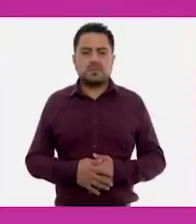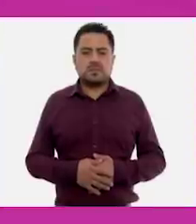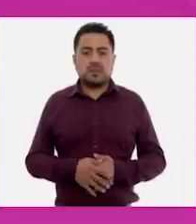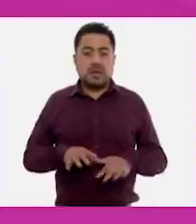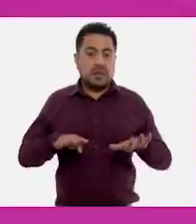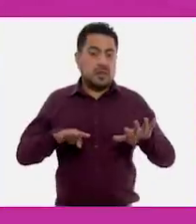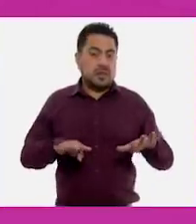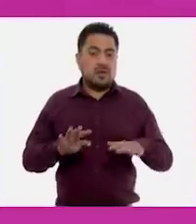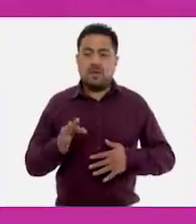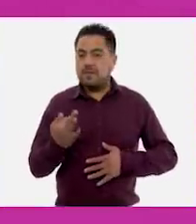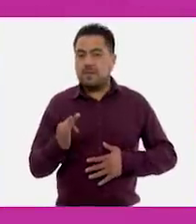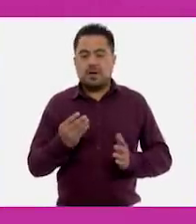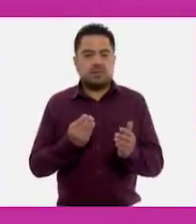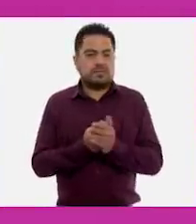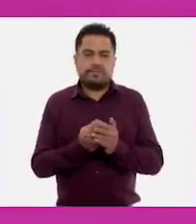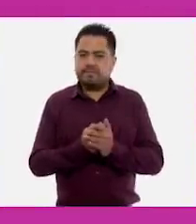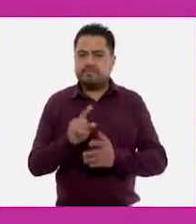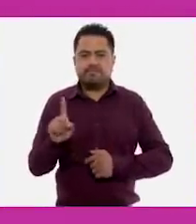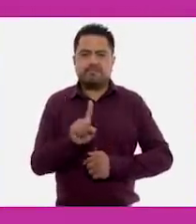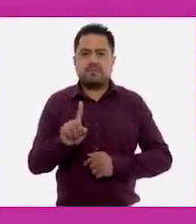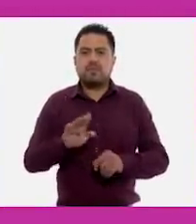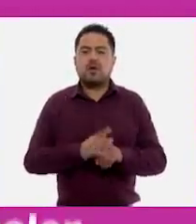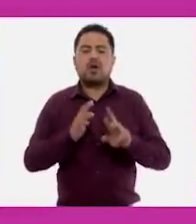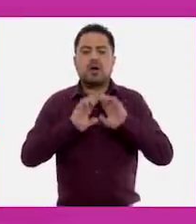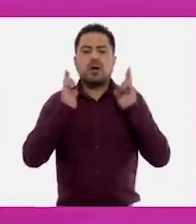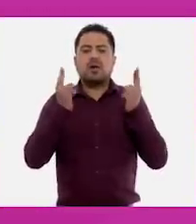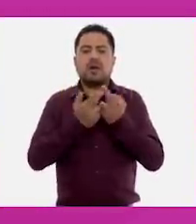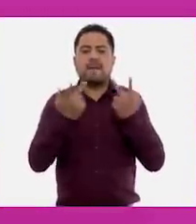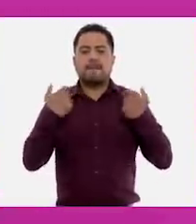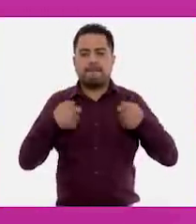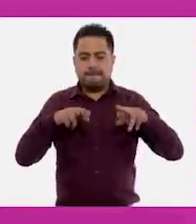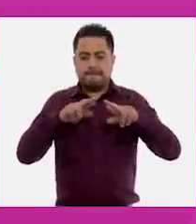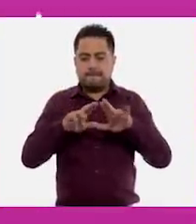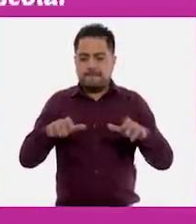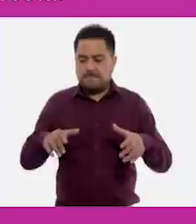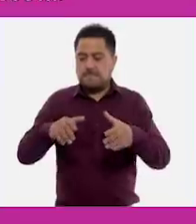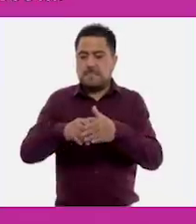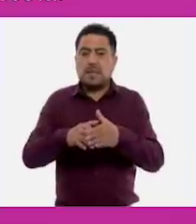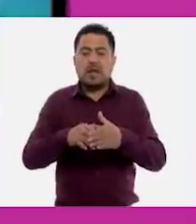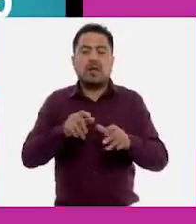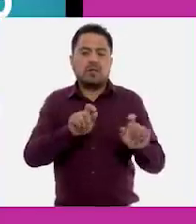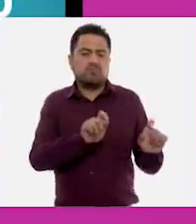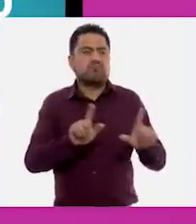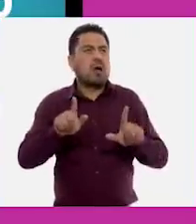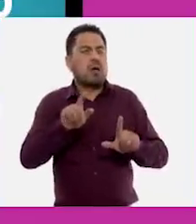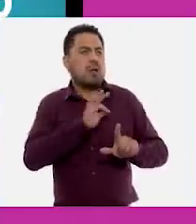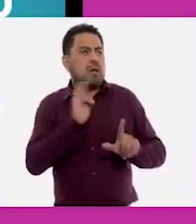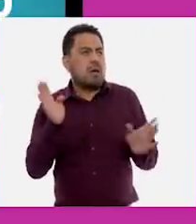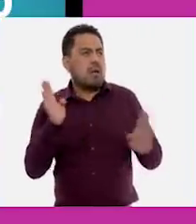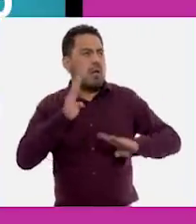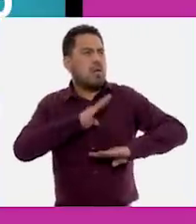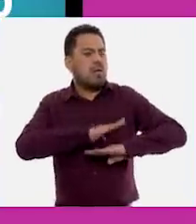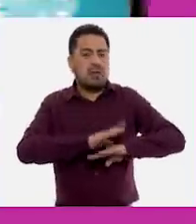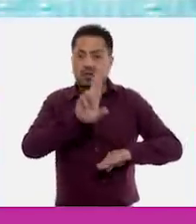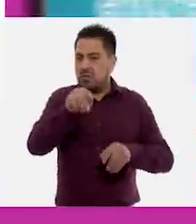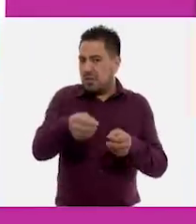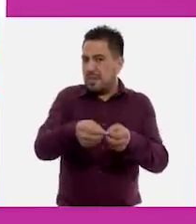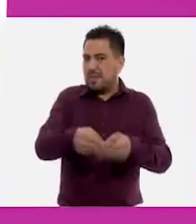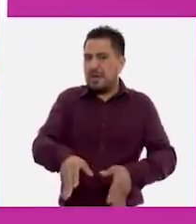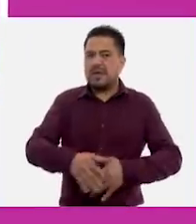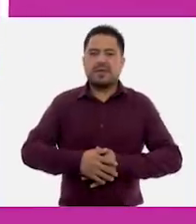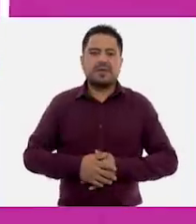El 19 de febrero no habrá clases porque hay Consejo Técnico Escolar, así que tendremos programación de entretenimiento. ¡No te la